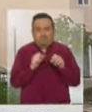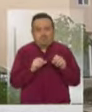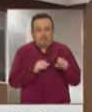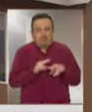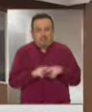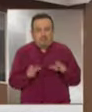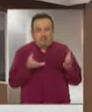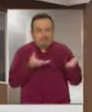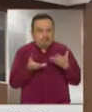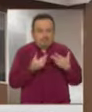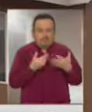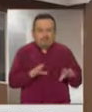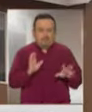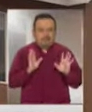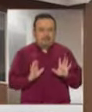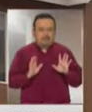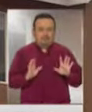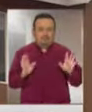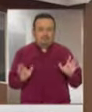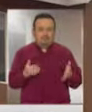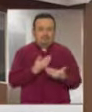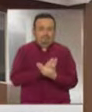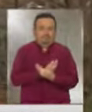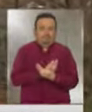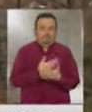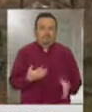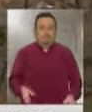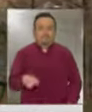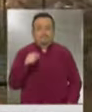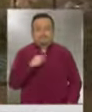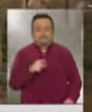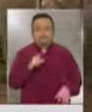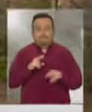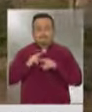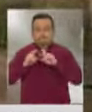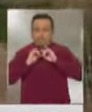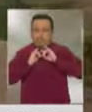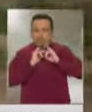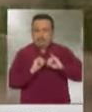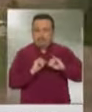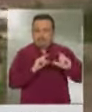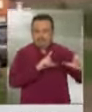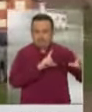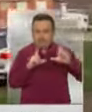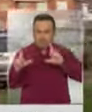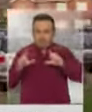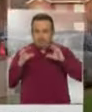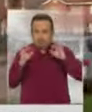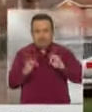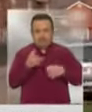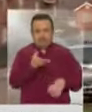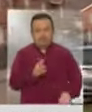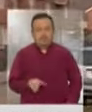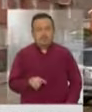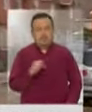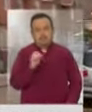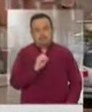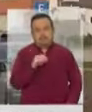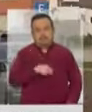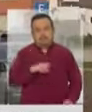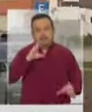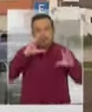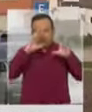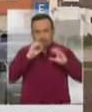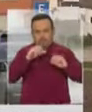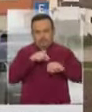pueden atender sus requerimientos ya que ellos no están funcionando. Un completo informe con imágenes exclusivas de lo que ahí está ocurriendo, por supuesto, en la